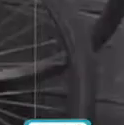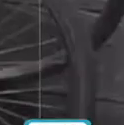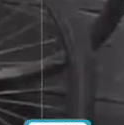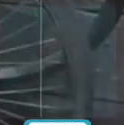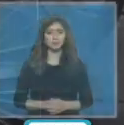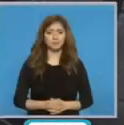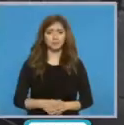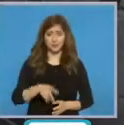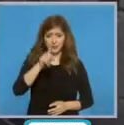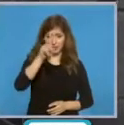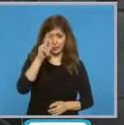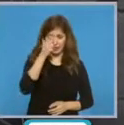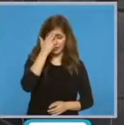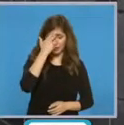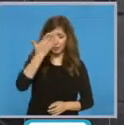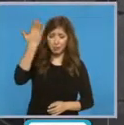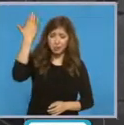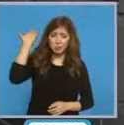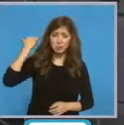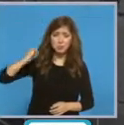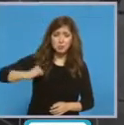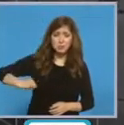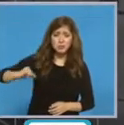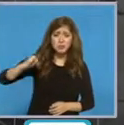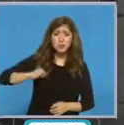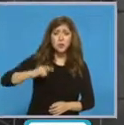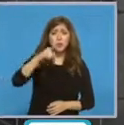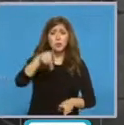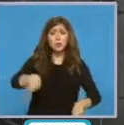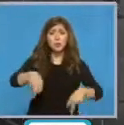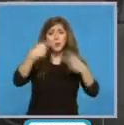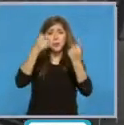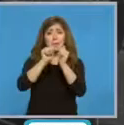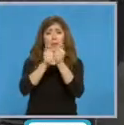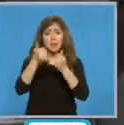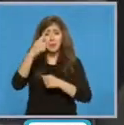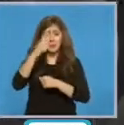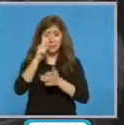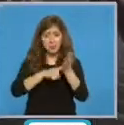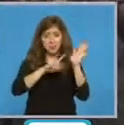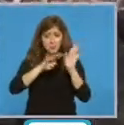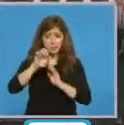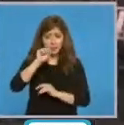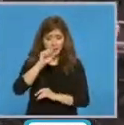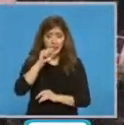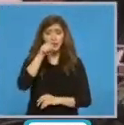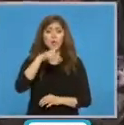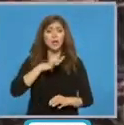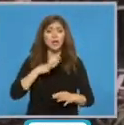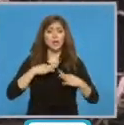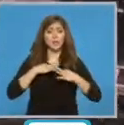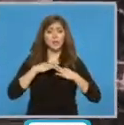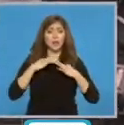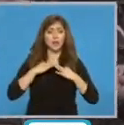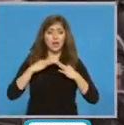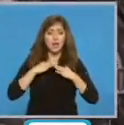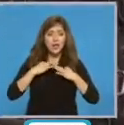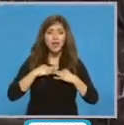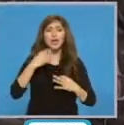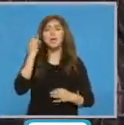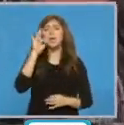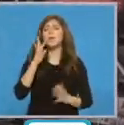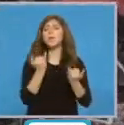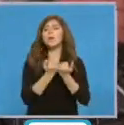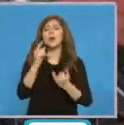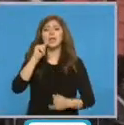¿Se acuerda, tío Alberto? Uy, cuando era usted panadero en los años 60 y traía su playerita acá como tipo